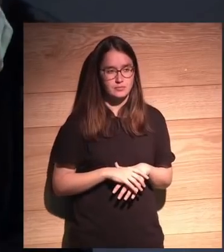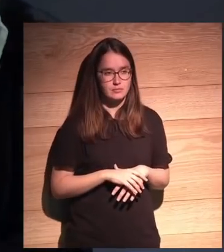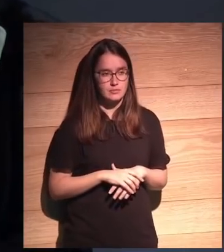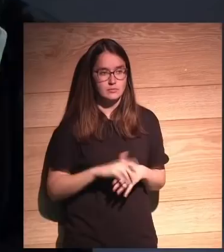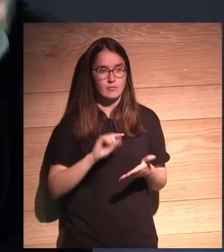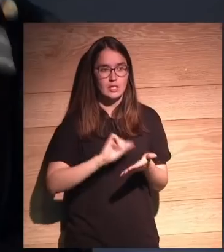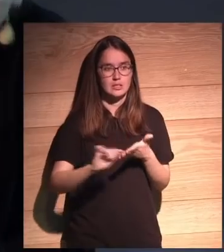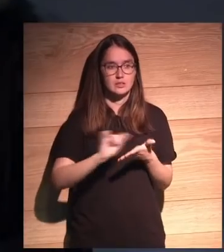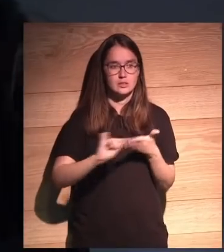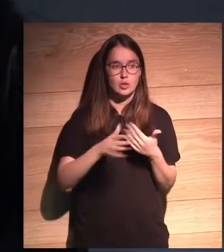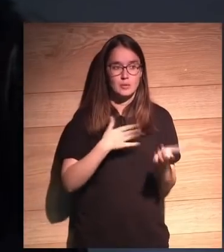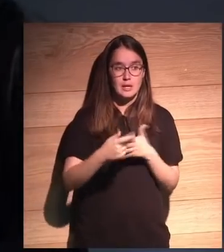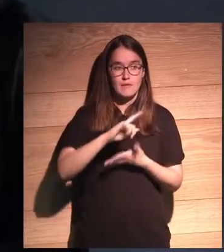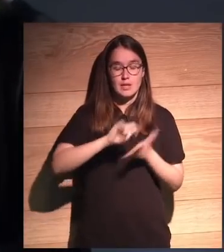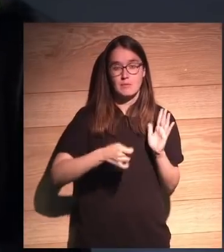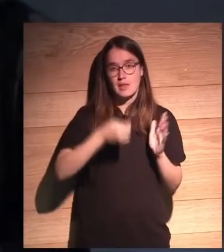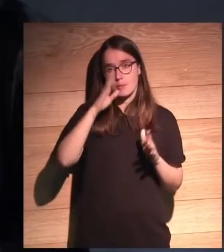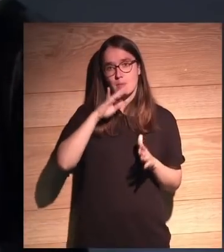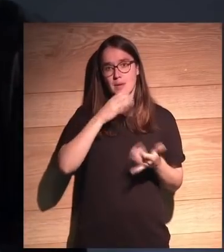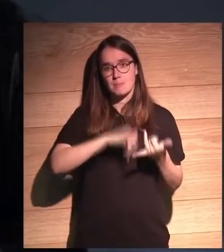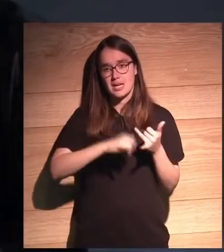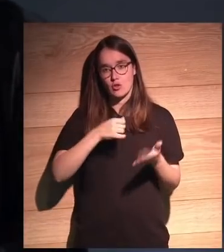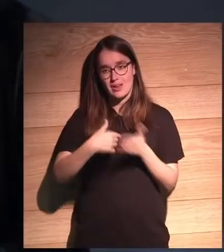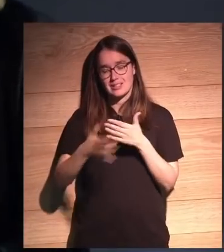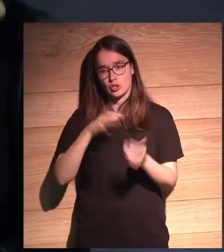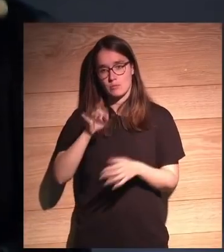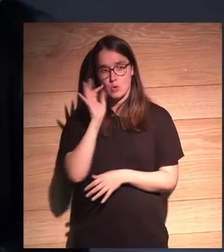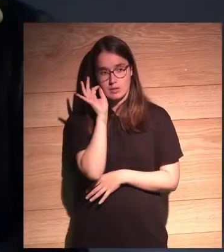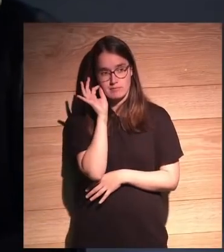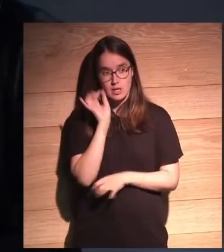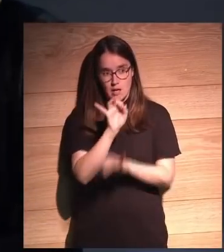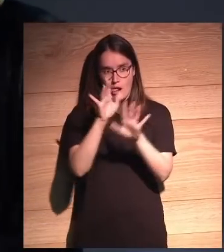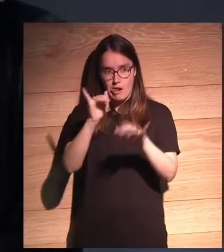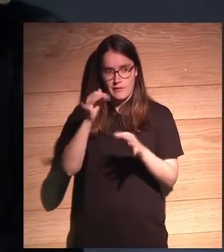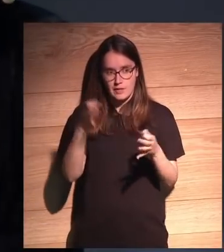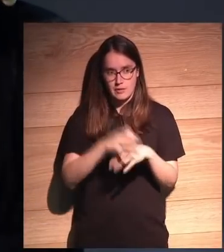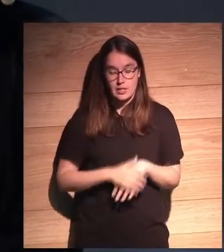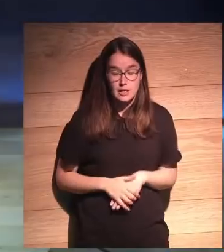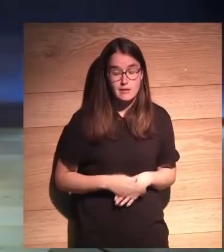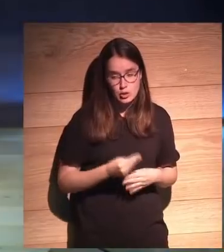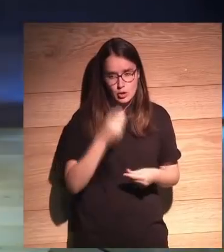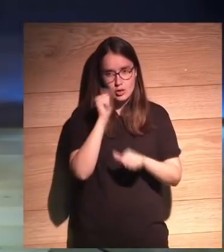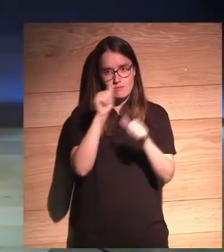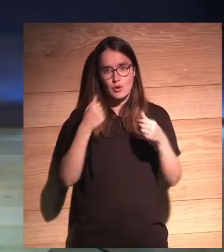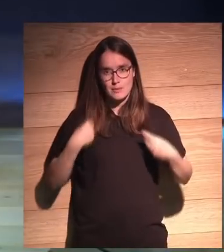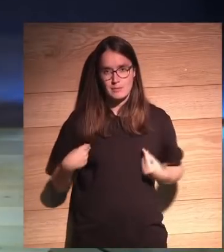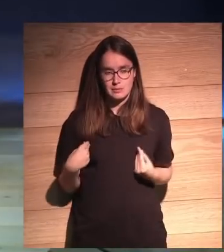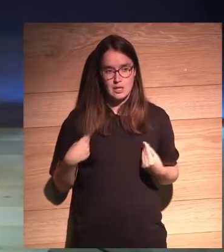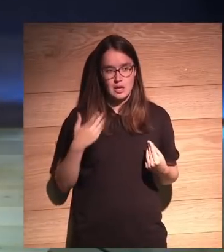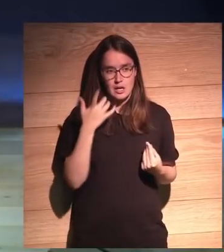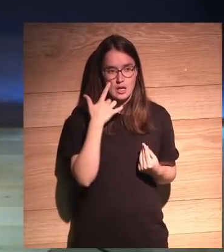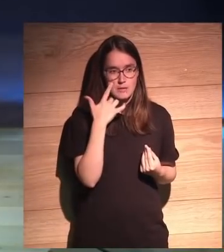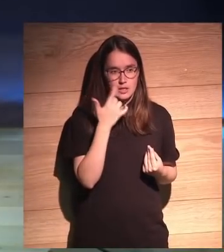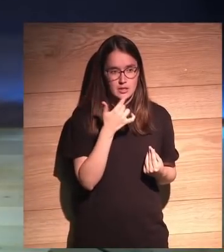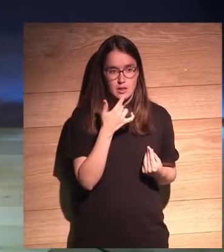obra firmada por el padre o por el marido y hecha por ellas. Yo creo que tiene que haber del mismo modo que hasta hace